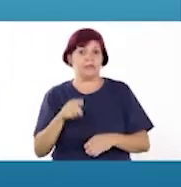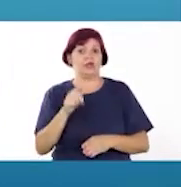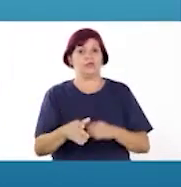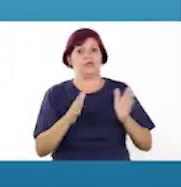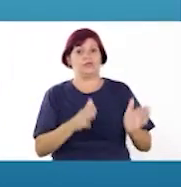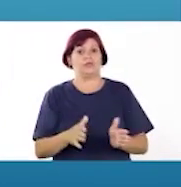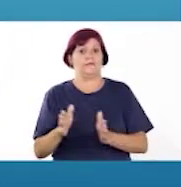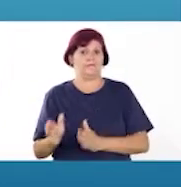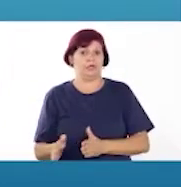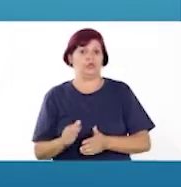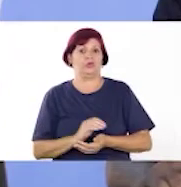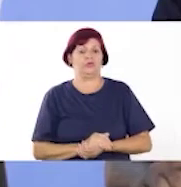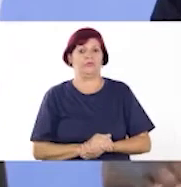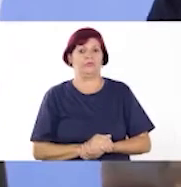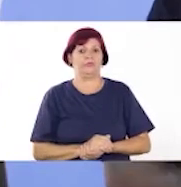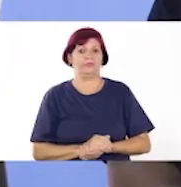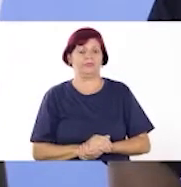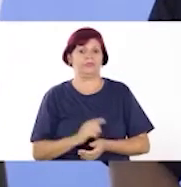período.